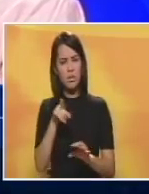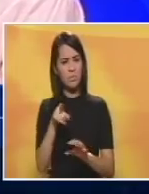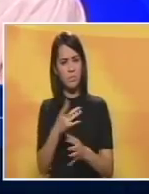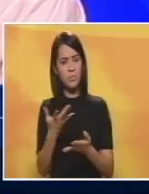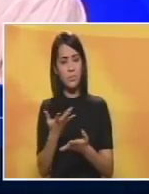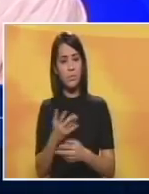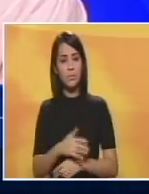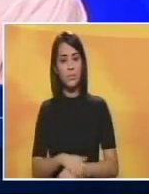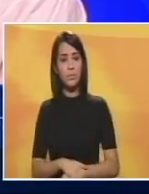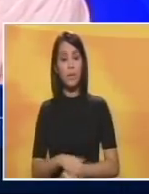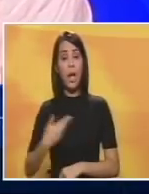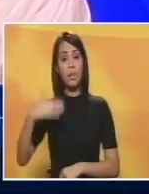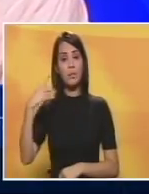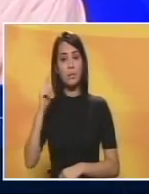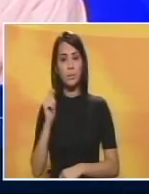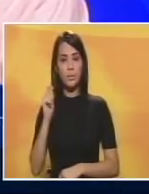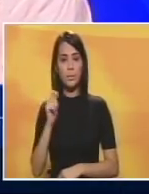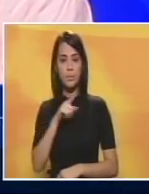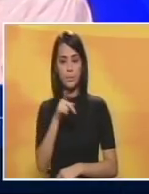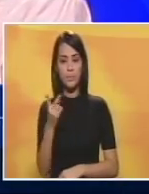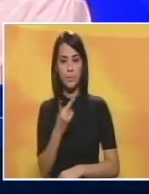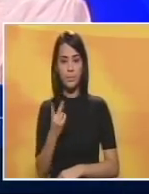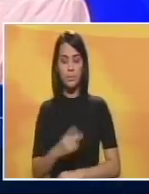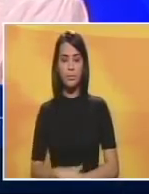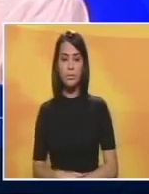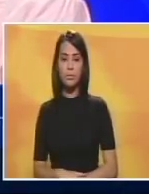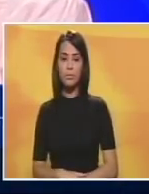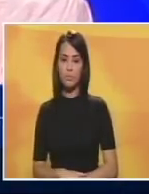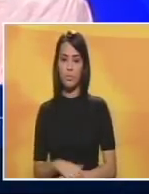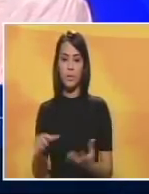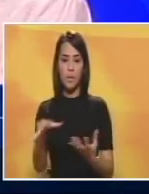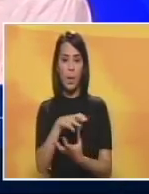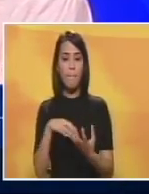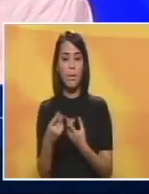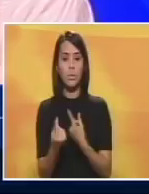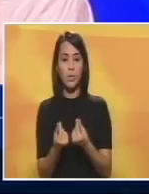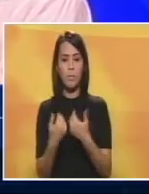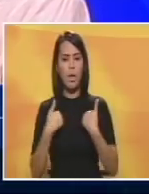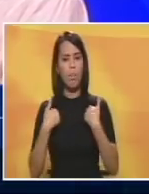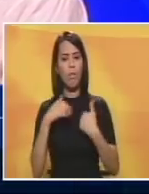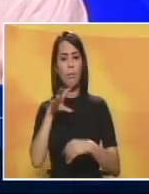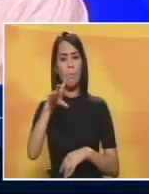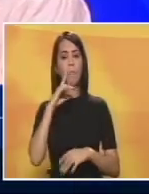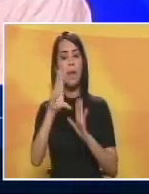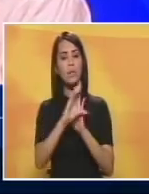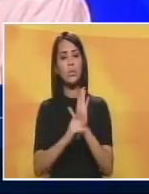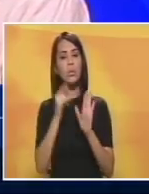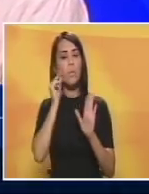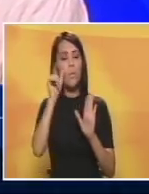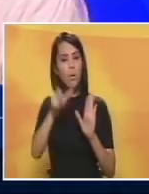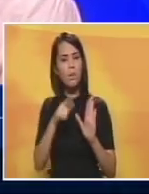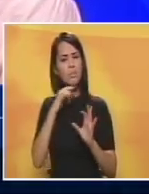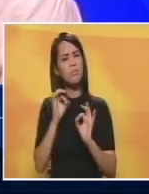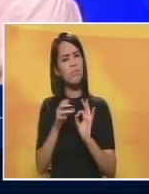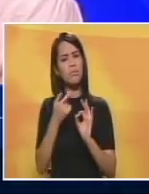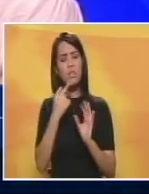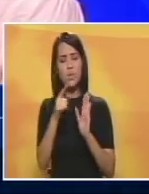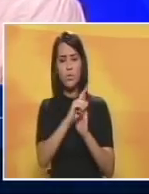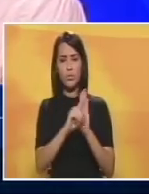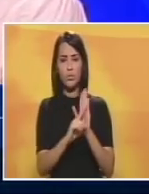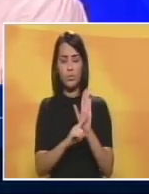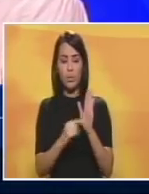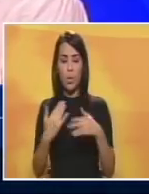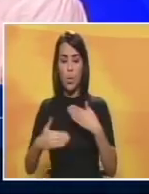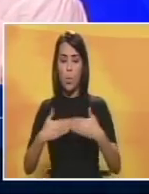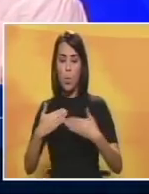involucrados estos exdiputados. Respecto a la crisis económica que aqueja al país, la constituyente sostuvo que las medidas que adelanta